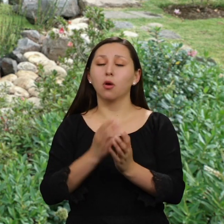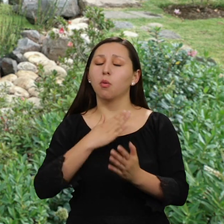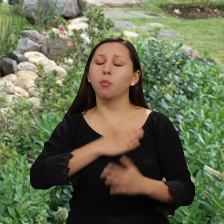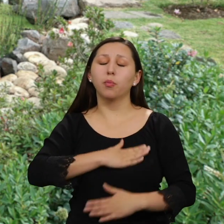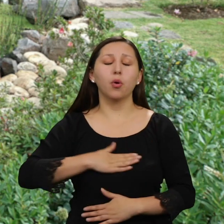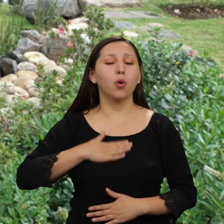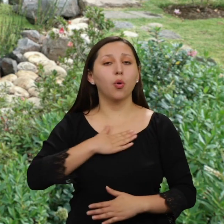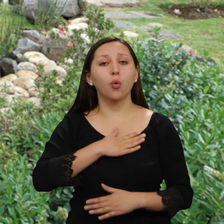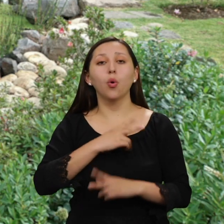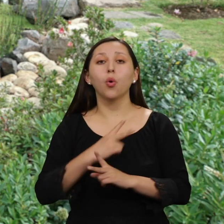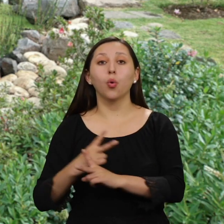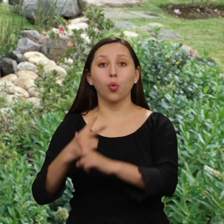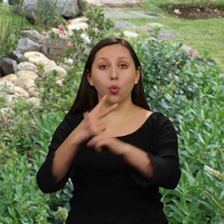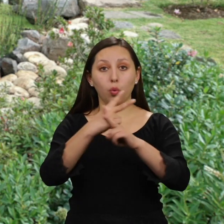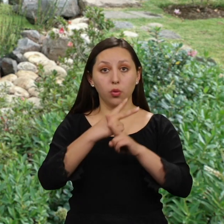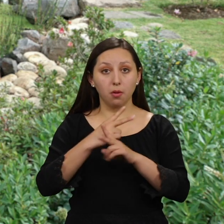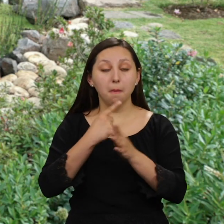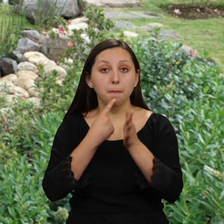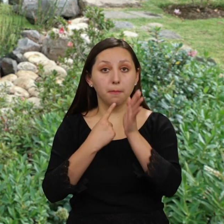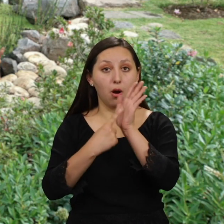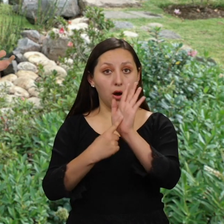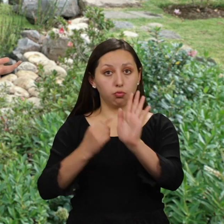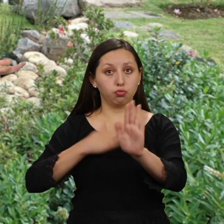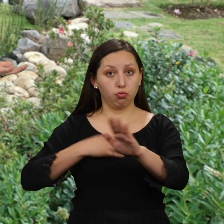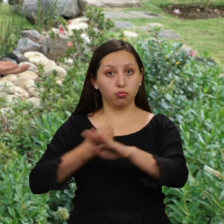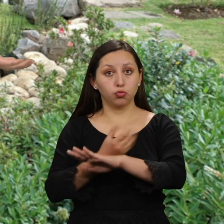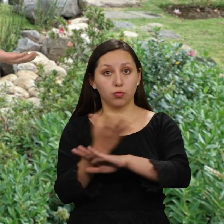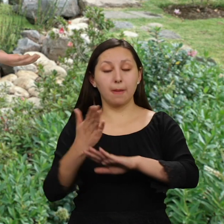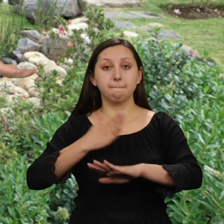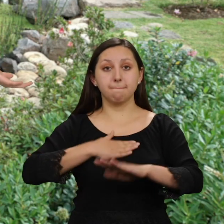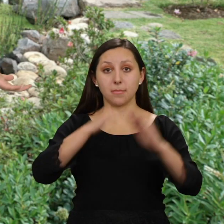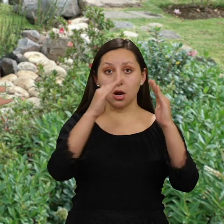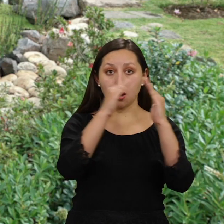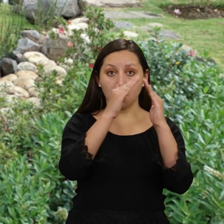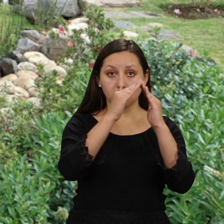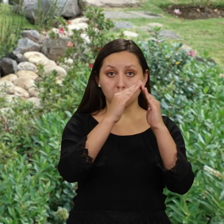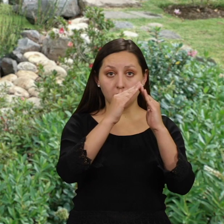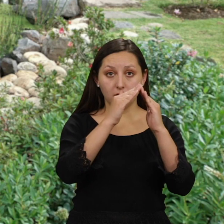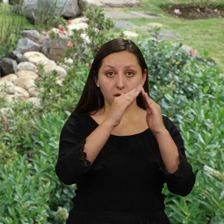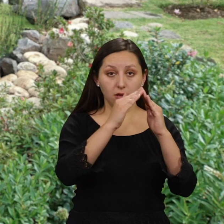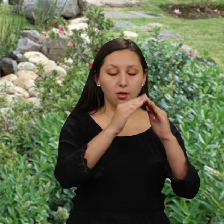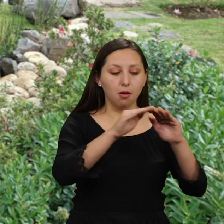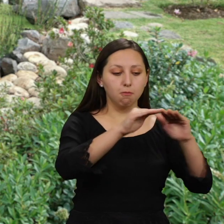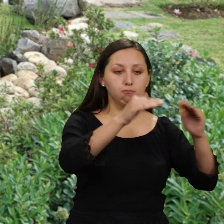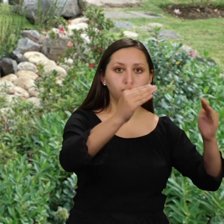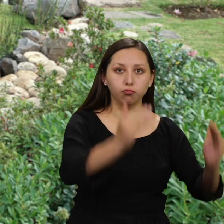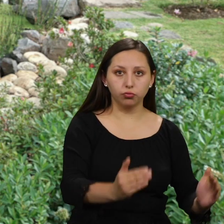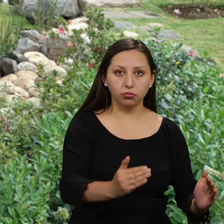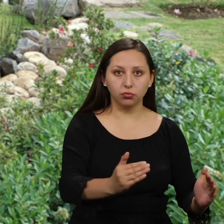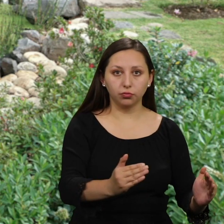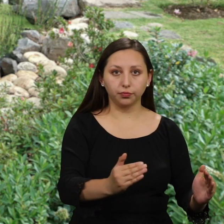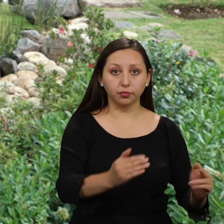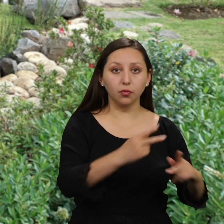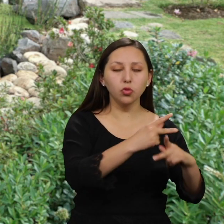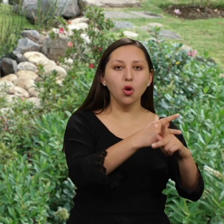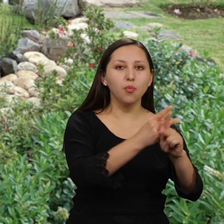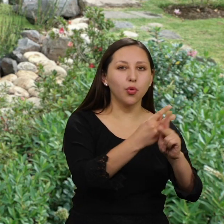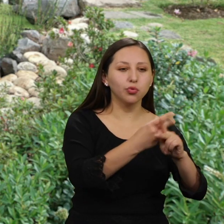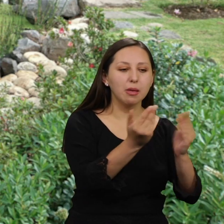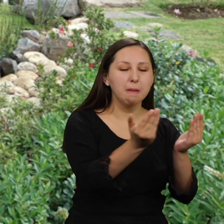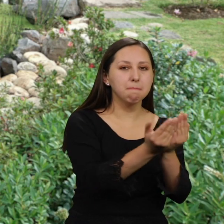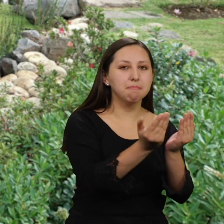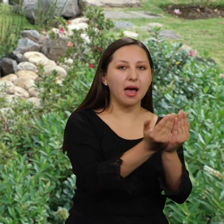cuidemos Por ejemplo, en mi casa tenemos un tacho de productos no